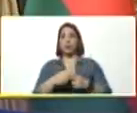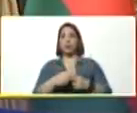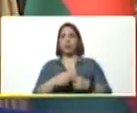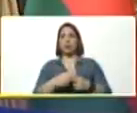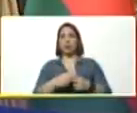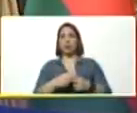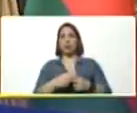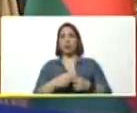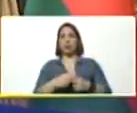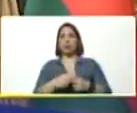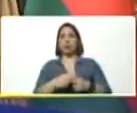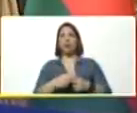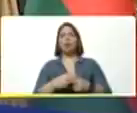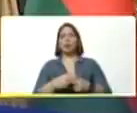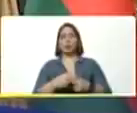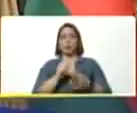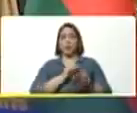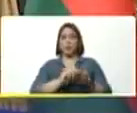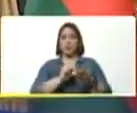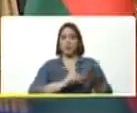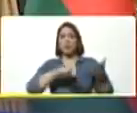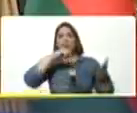los atlas de la historia universal,